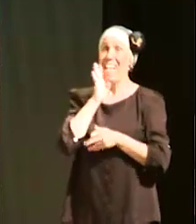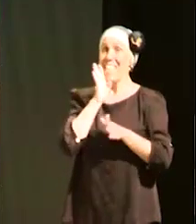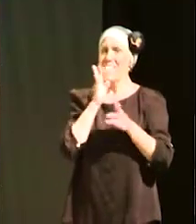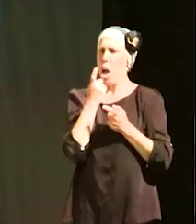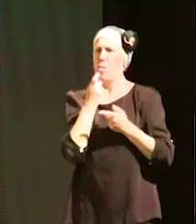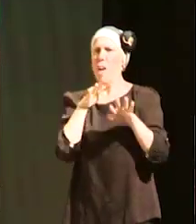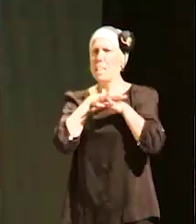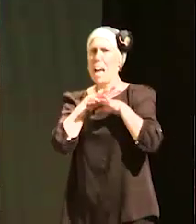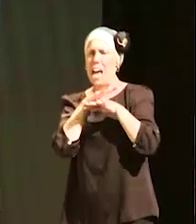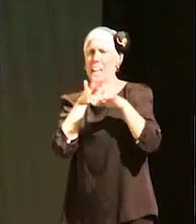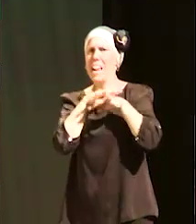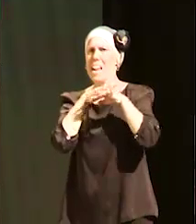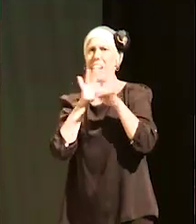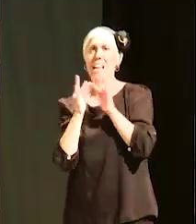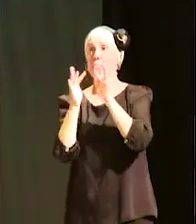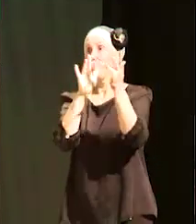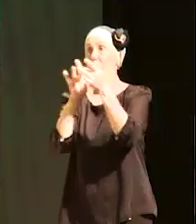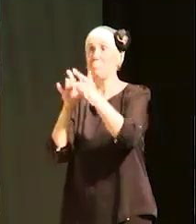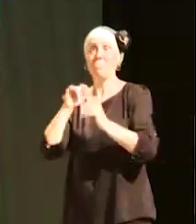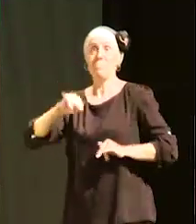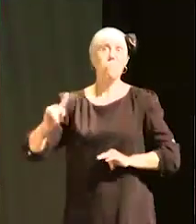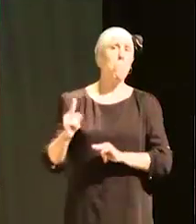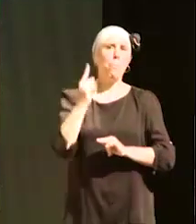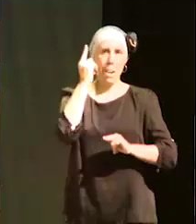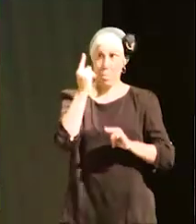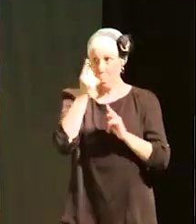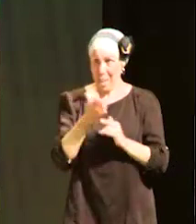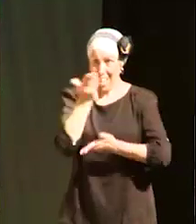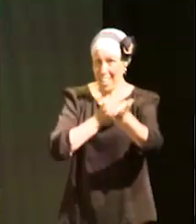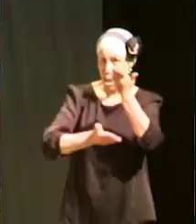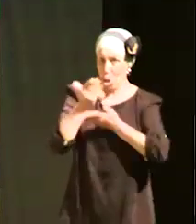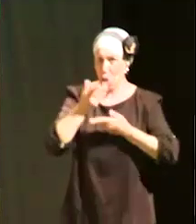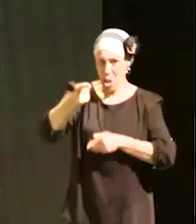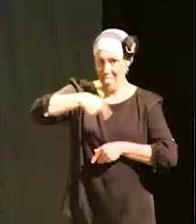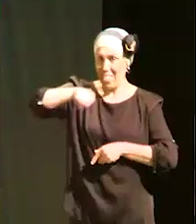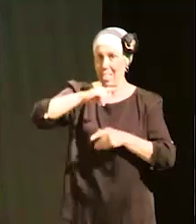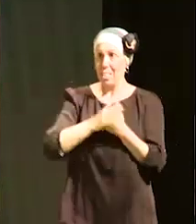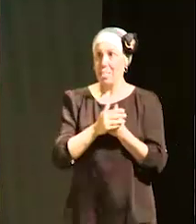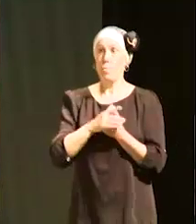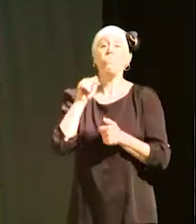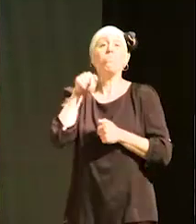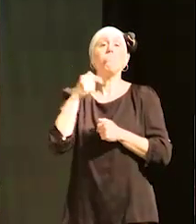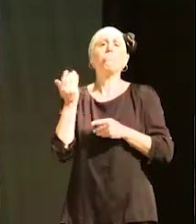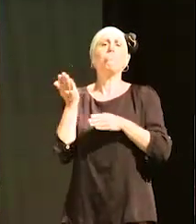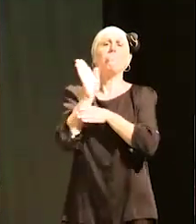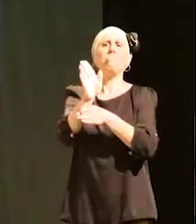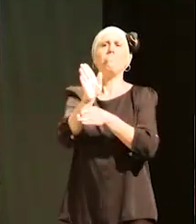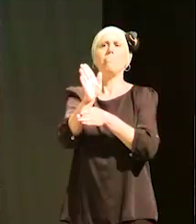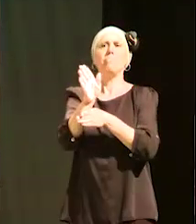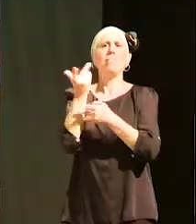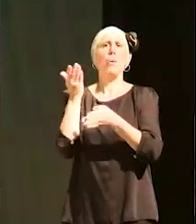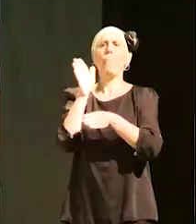sido un reto porque nunca habían colaborado juntos y nos van a ofrecer una serie de pequeños